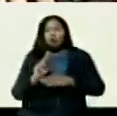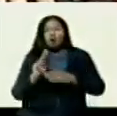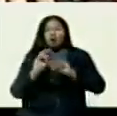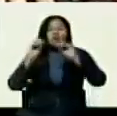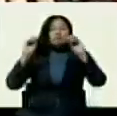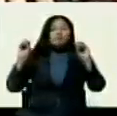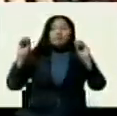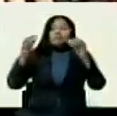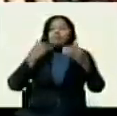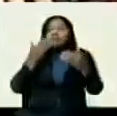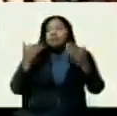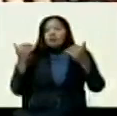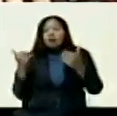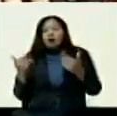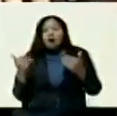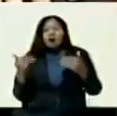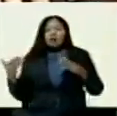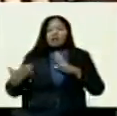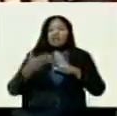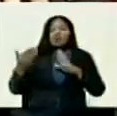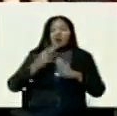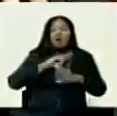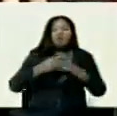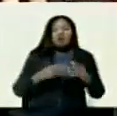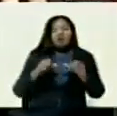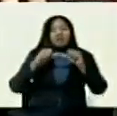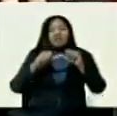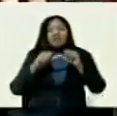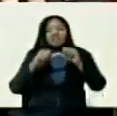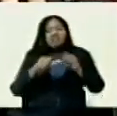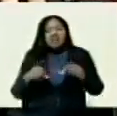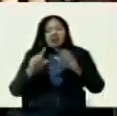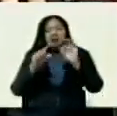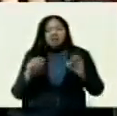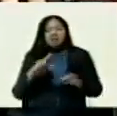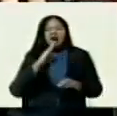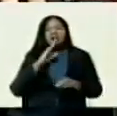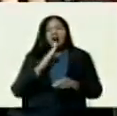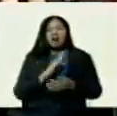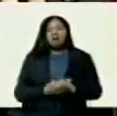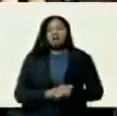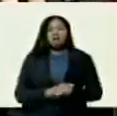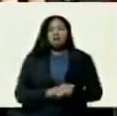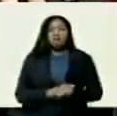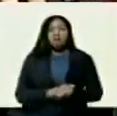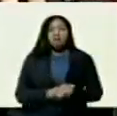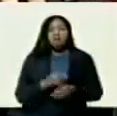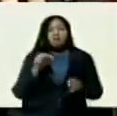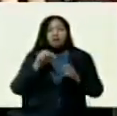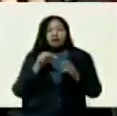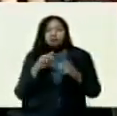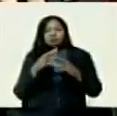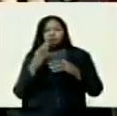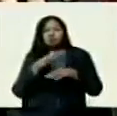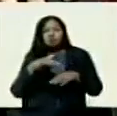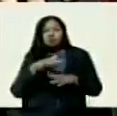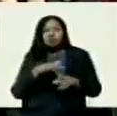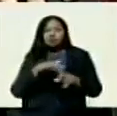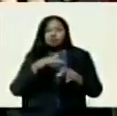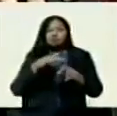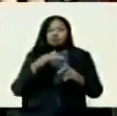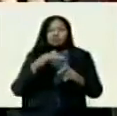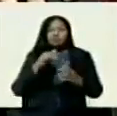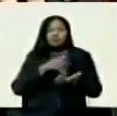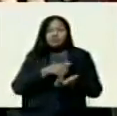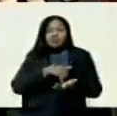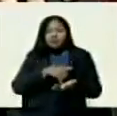e igualmente los ataques continúan a la plataforma bancaria, buscando puntos de vulnerabilidad. Ante esto nos